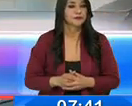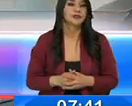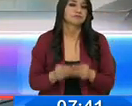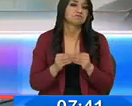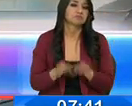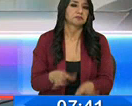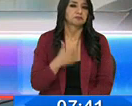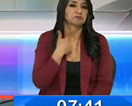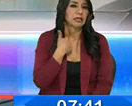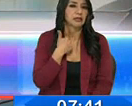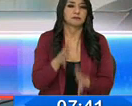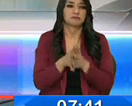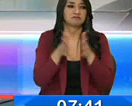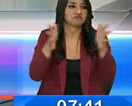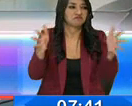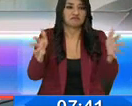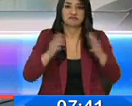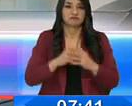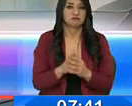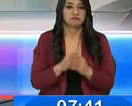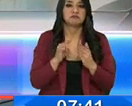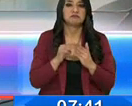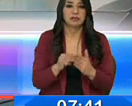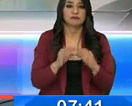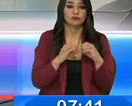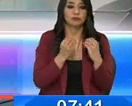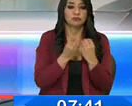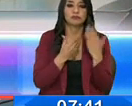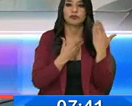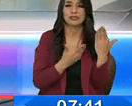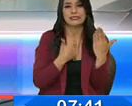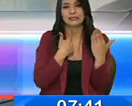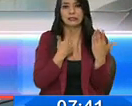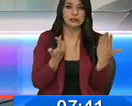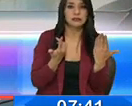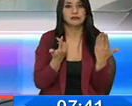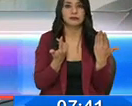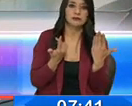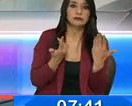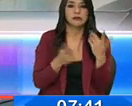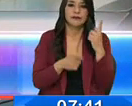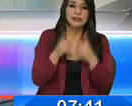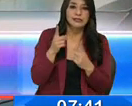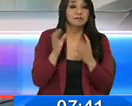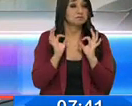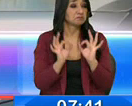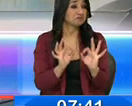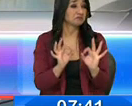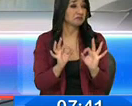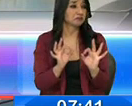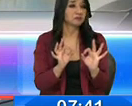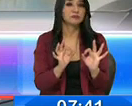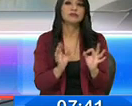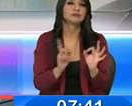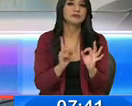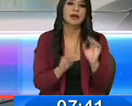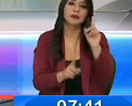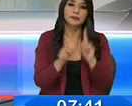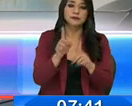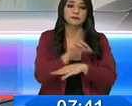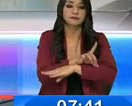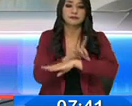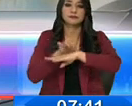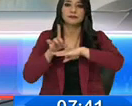de manera general a los miembros de las organizaciones y que no siempre resulta como tal, sino que los